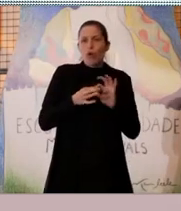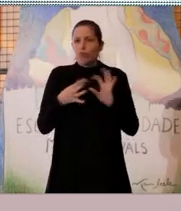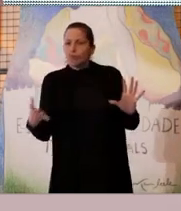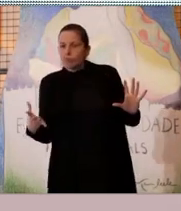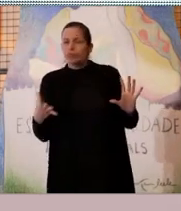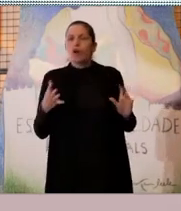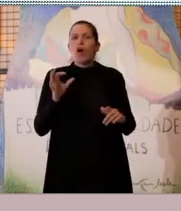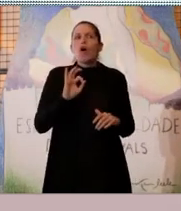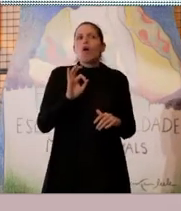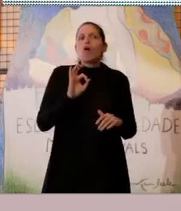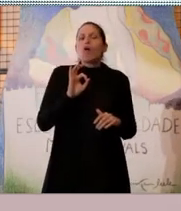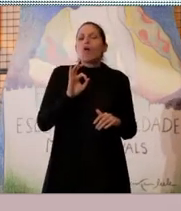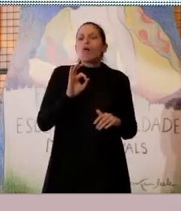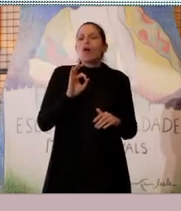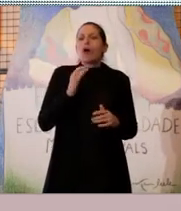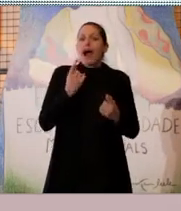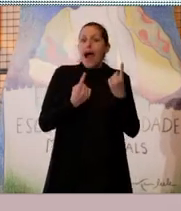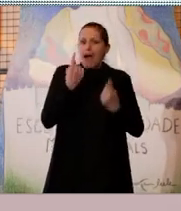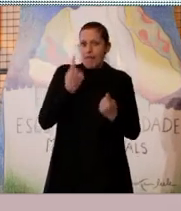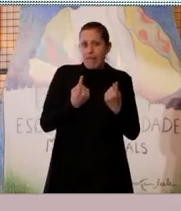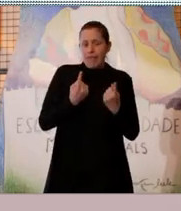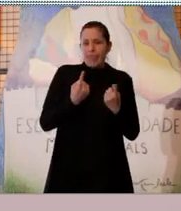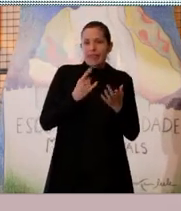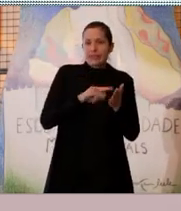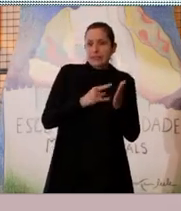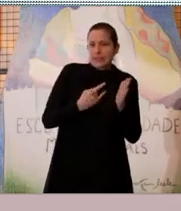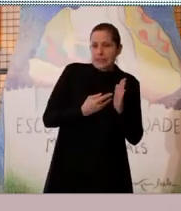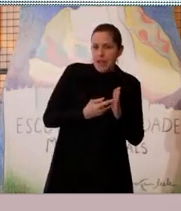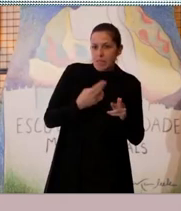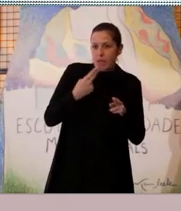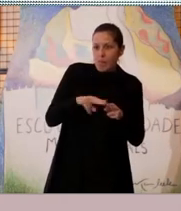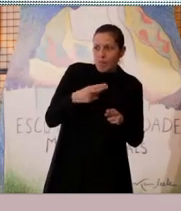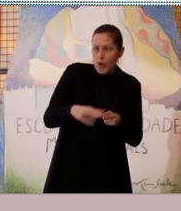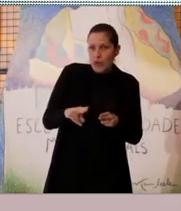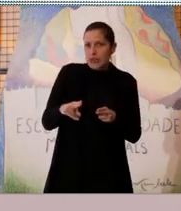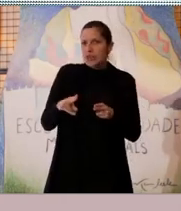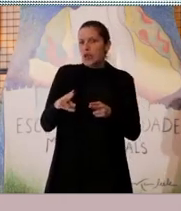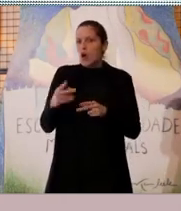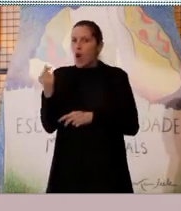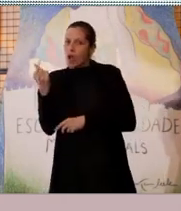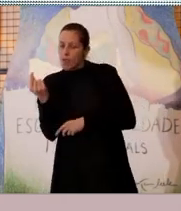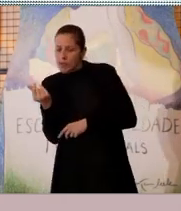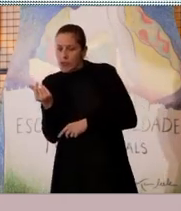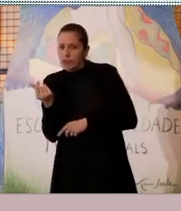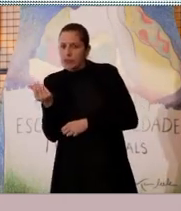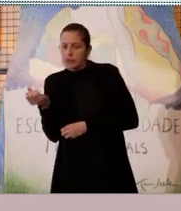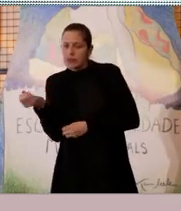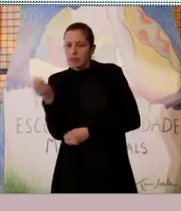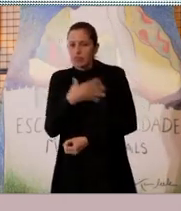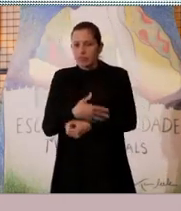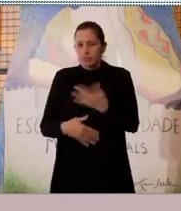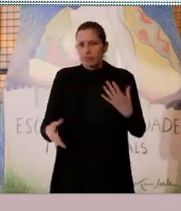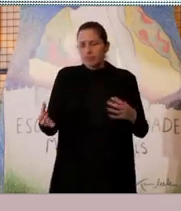ha habido un momento en que los dos sistemas se retroalimentan de tal manera que es muy difícil que es muy difícil